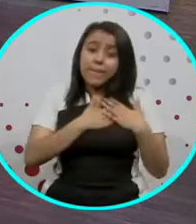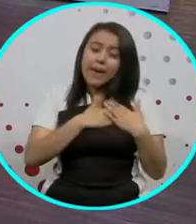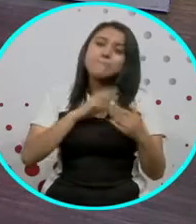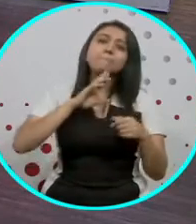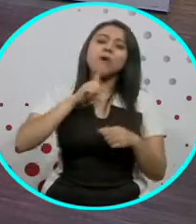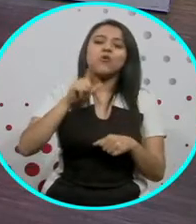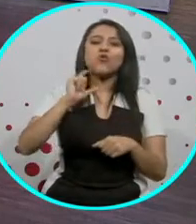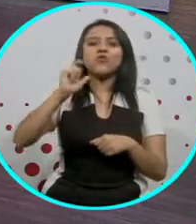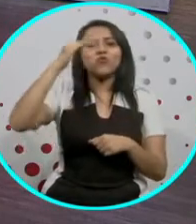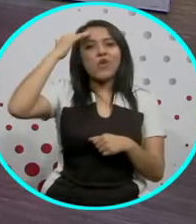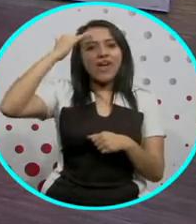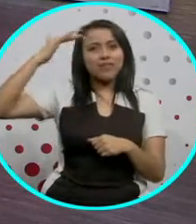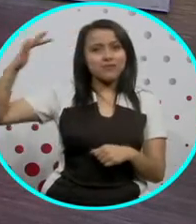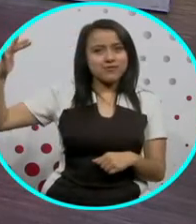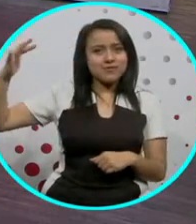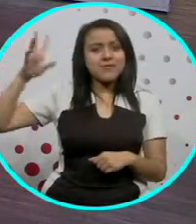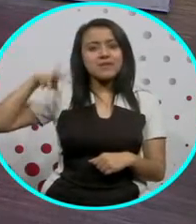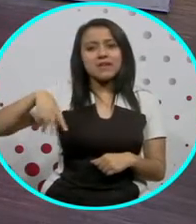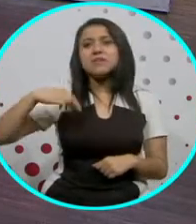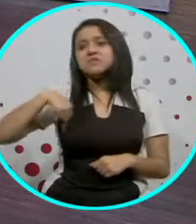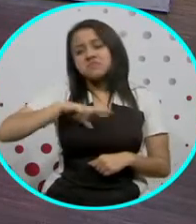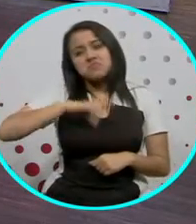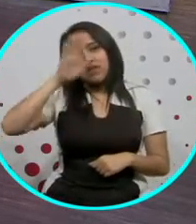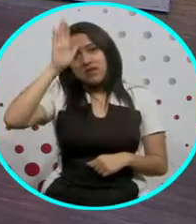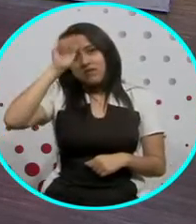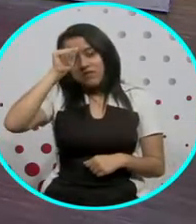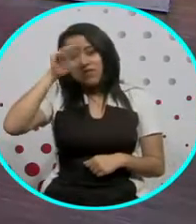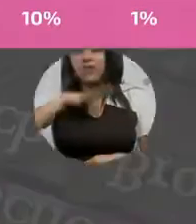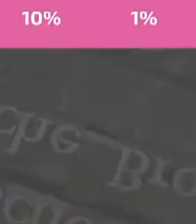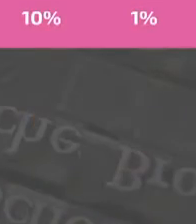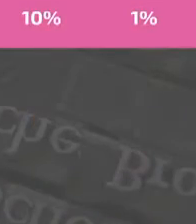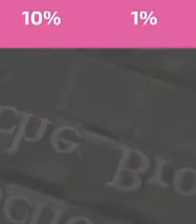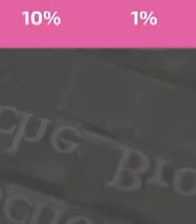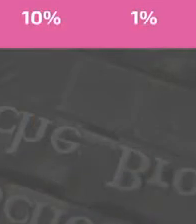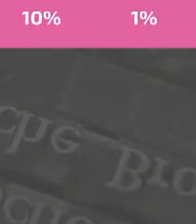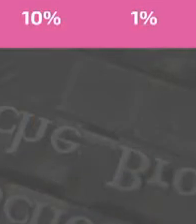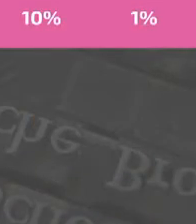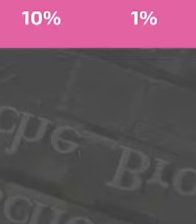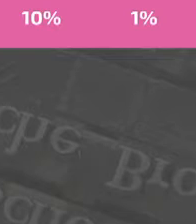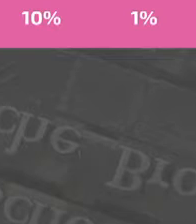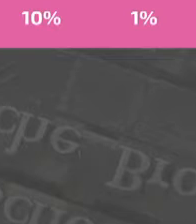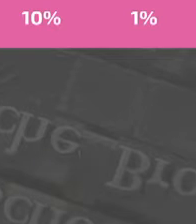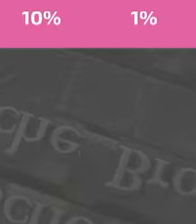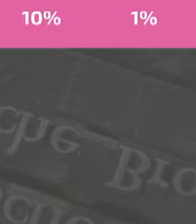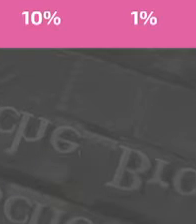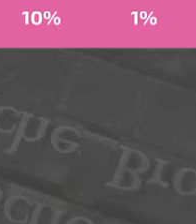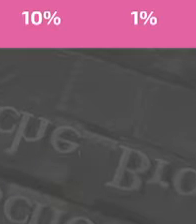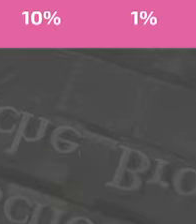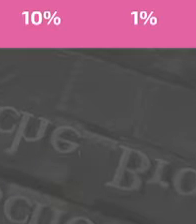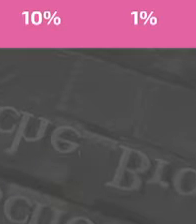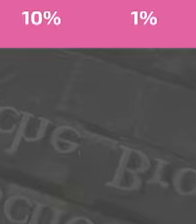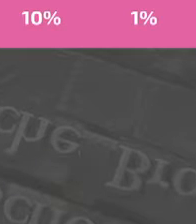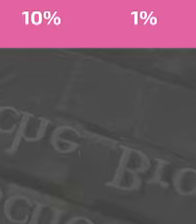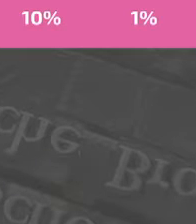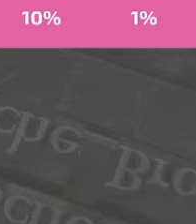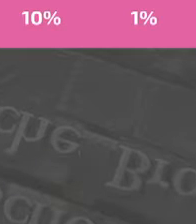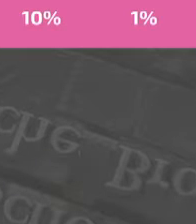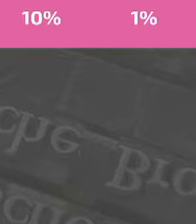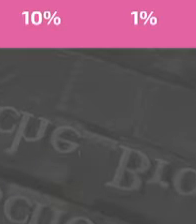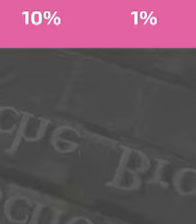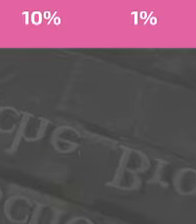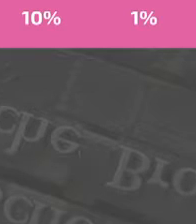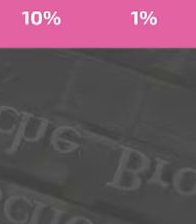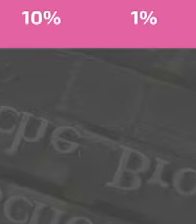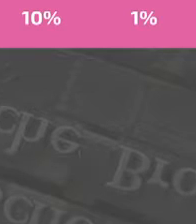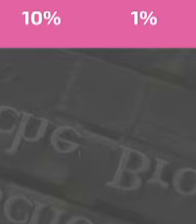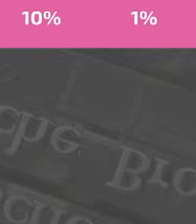es adulto. Estamos de acuerdo, hombres y mujeres, se llama mejor. No sé si más o más intenso, pero sí mejor. Pues ya, eso crees.